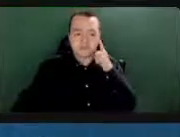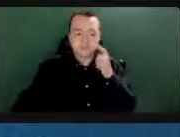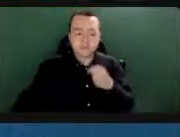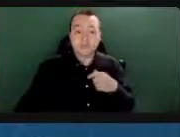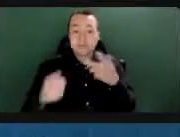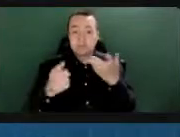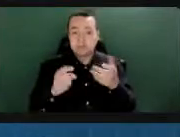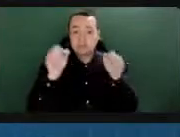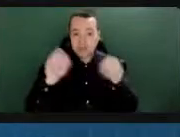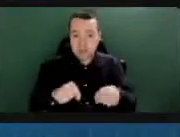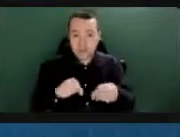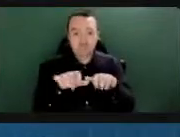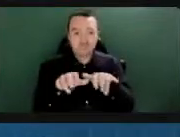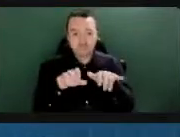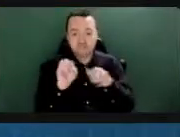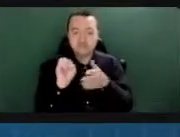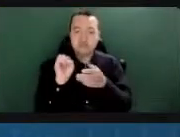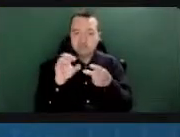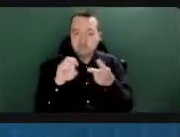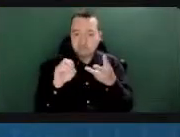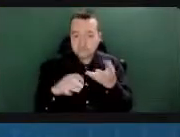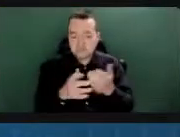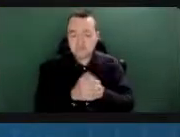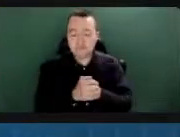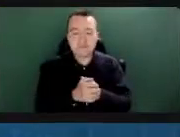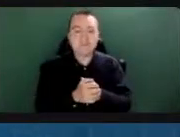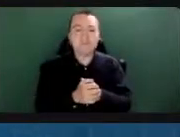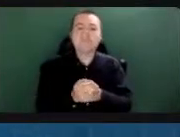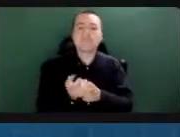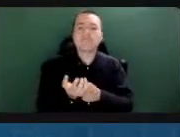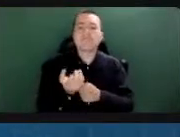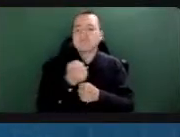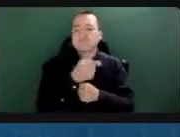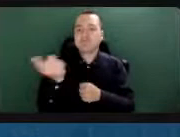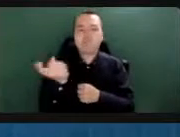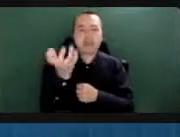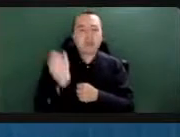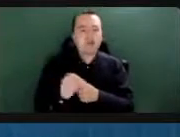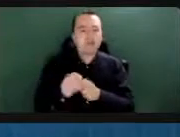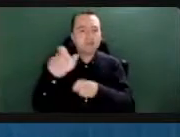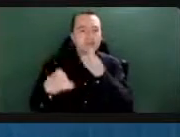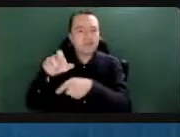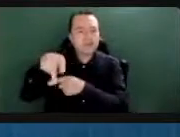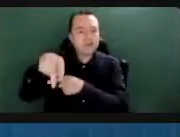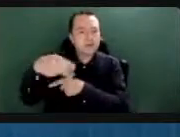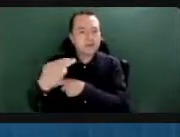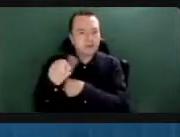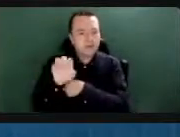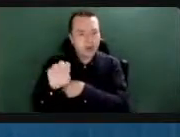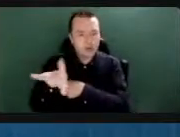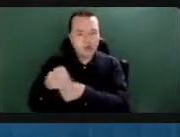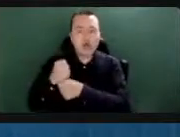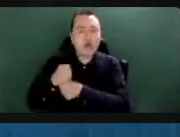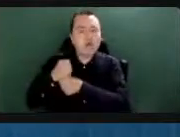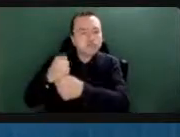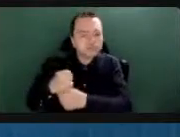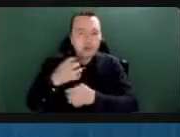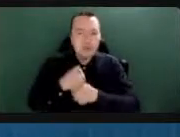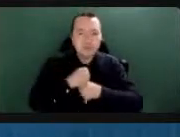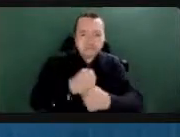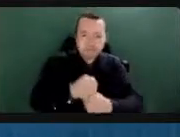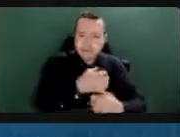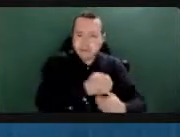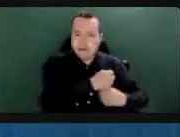introductorios a cargo de varias representantes de la Organización Panamericana de la Salud. Primeramente, quisiera presentar